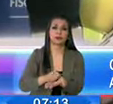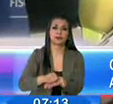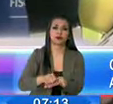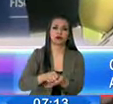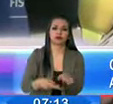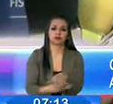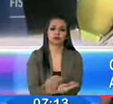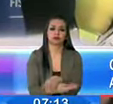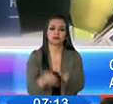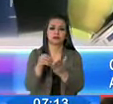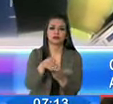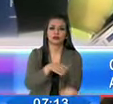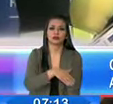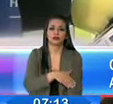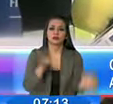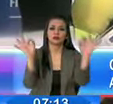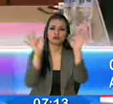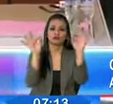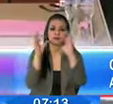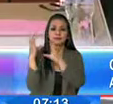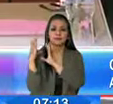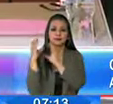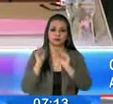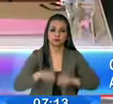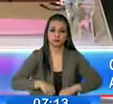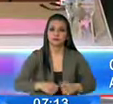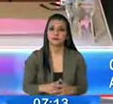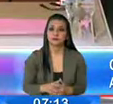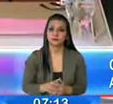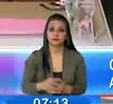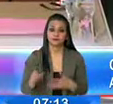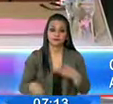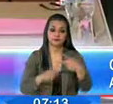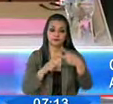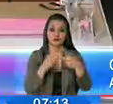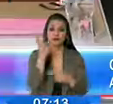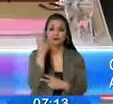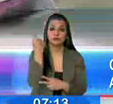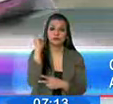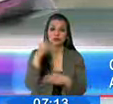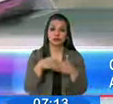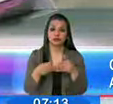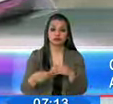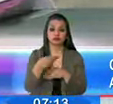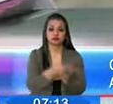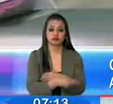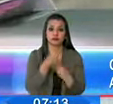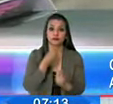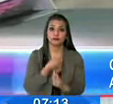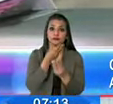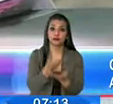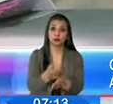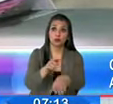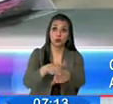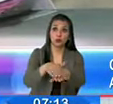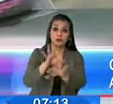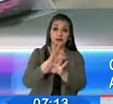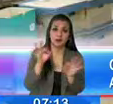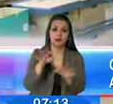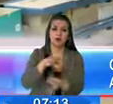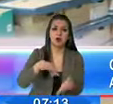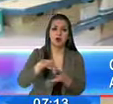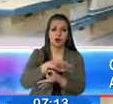al proyecto Hidroeléctrica San Francisco. Los otros 4 millones para que se emitan informes sin responsabilidades a favor